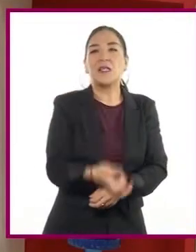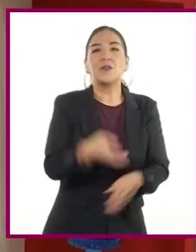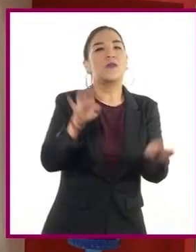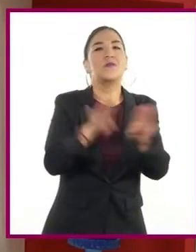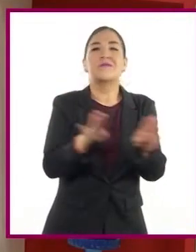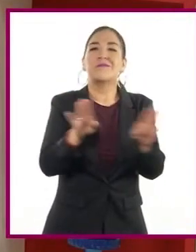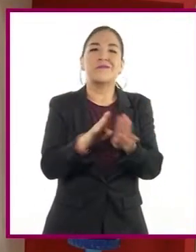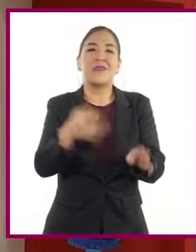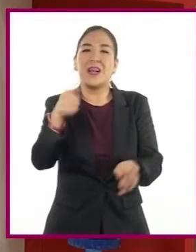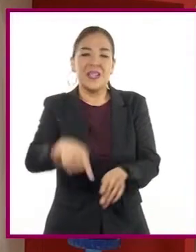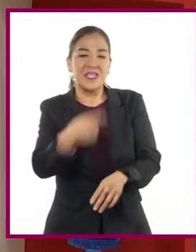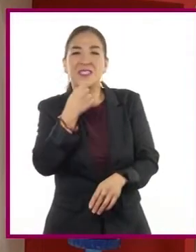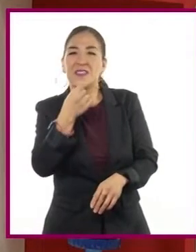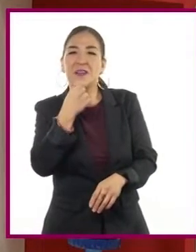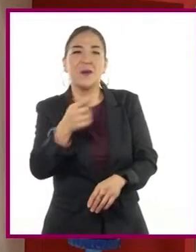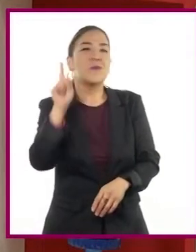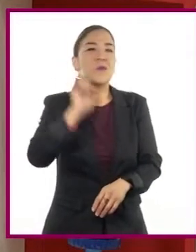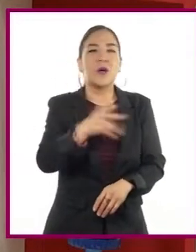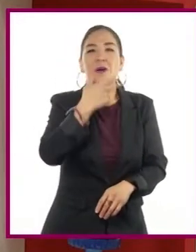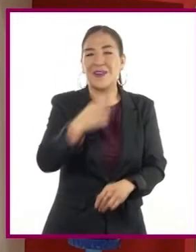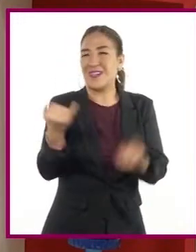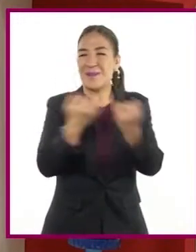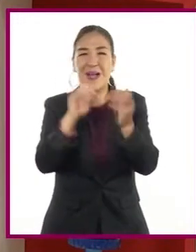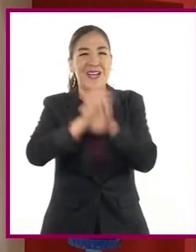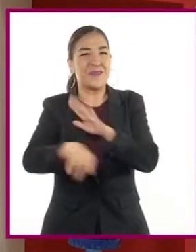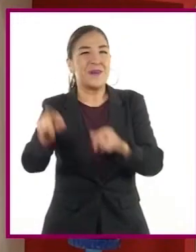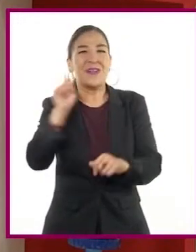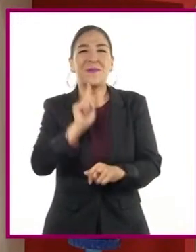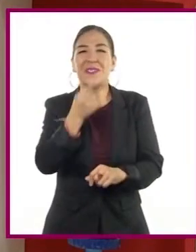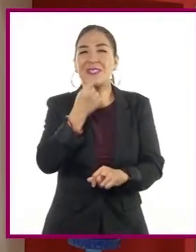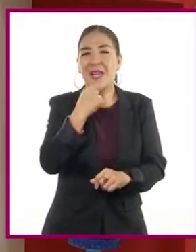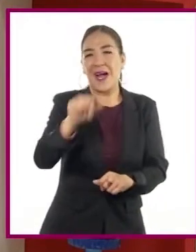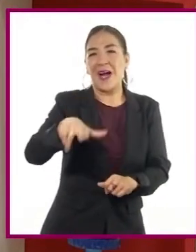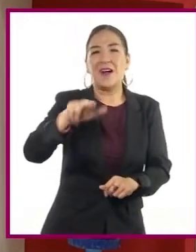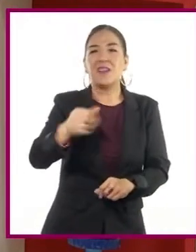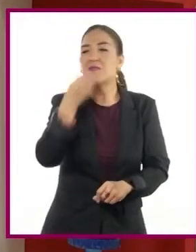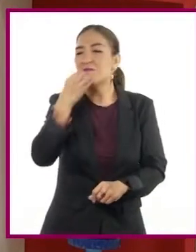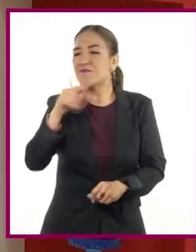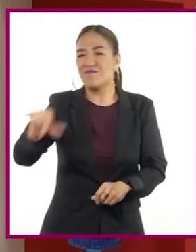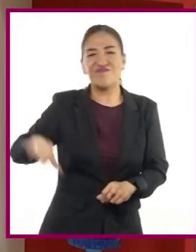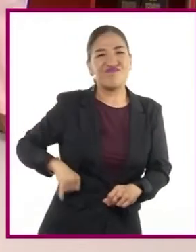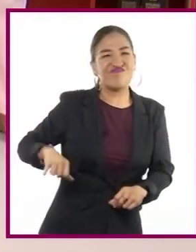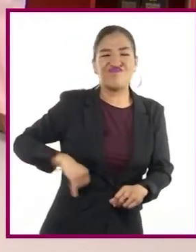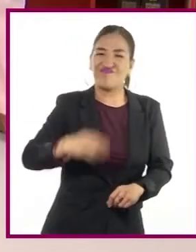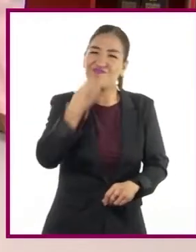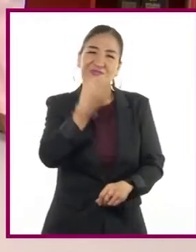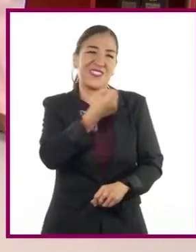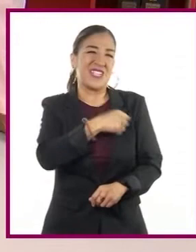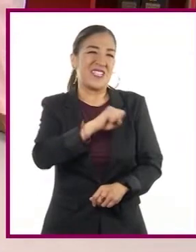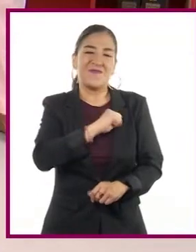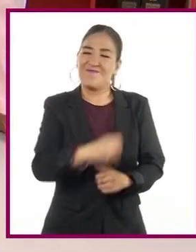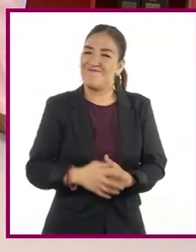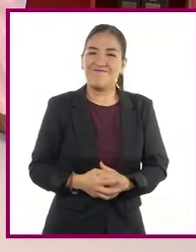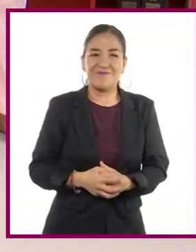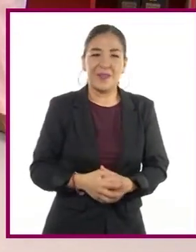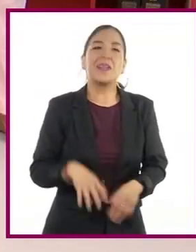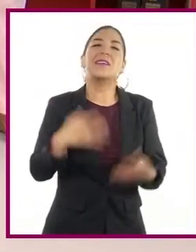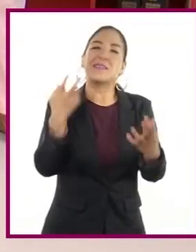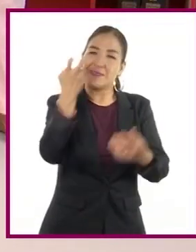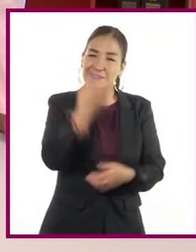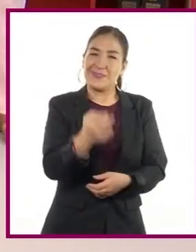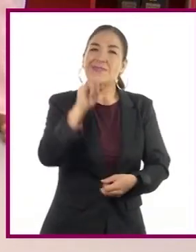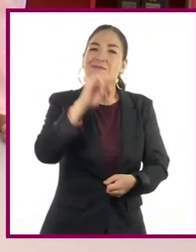manera directa a que niños y niñas como Ana se interesen en comer alimentos saludables. Por